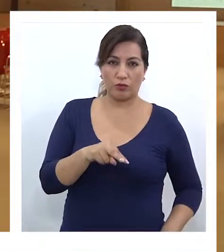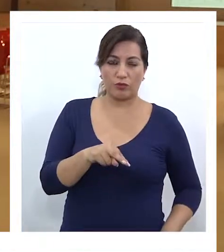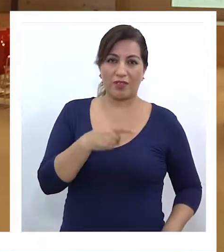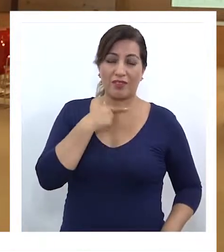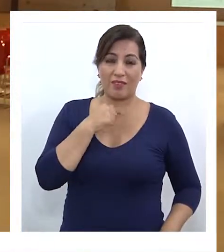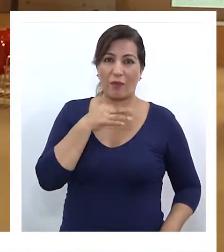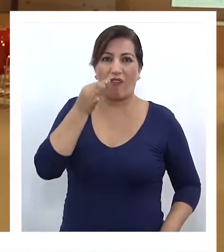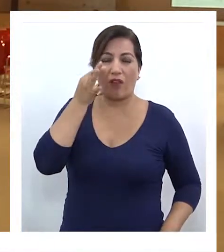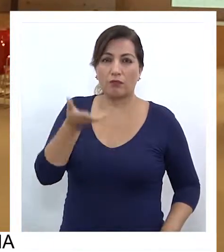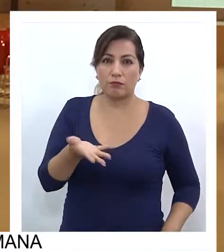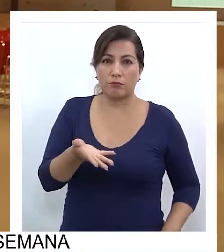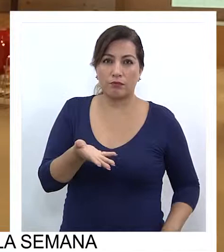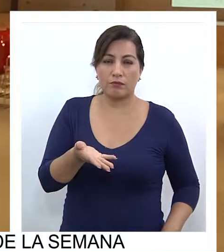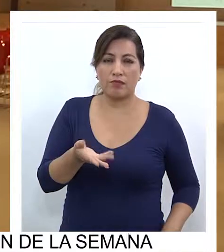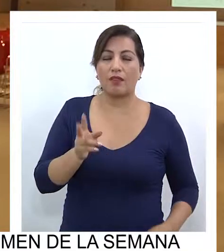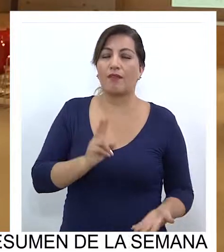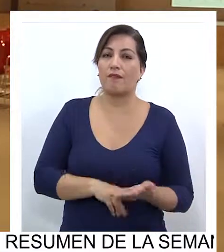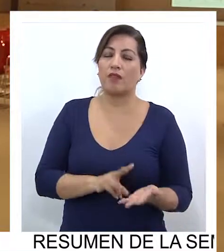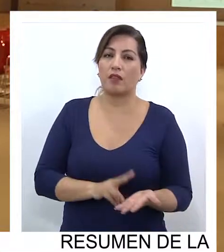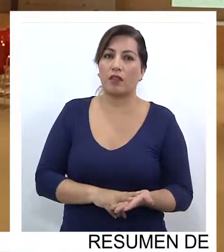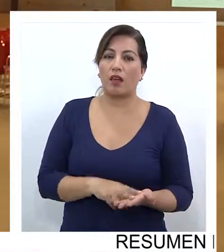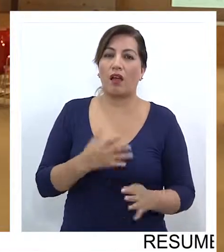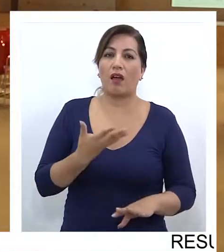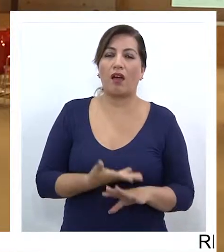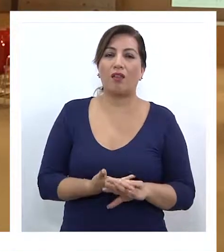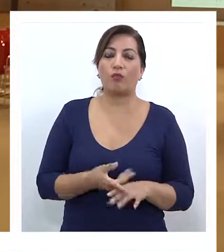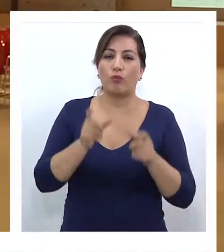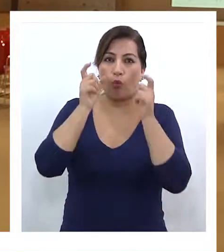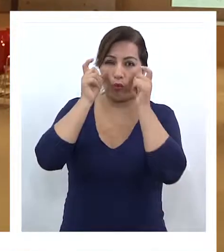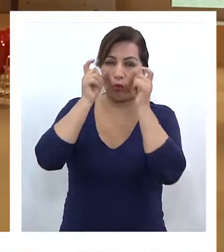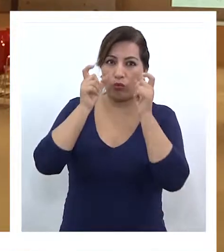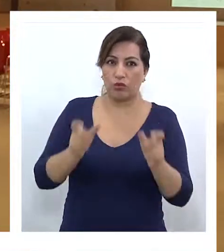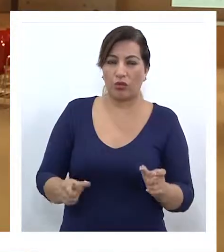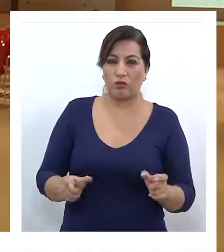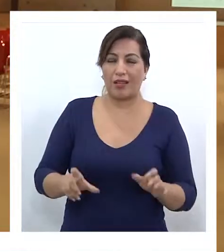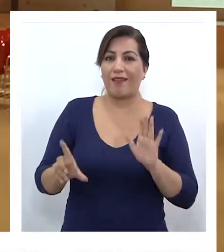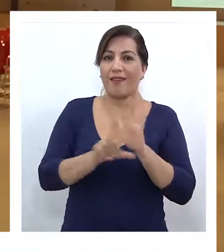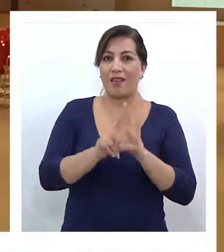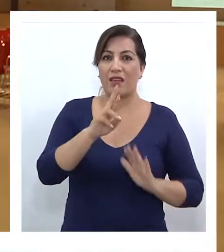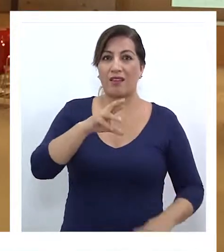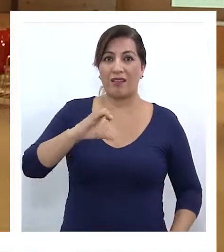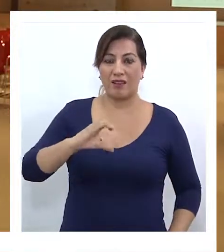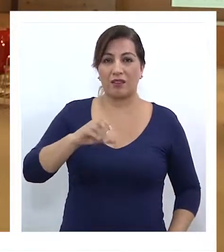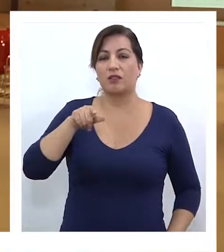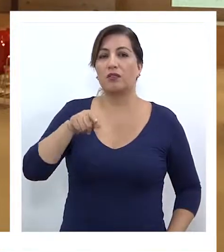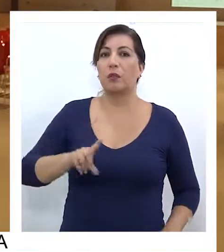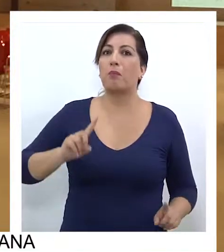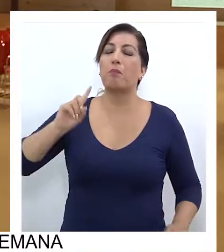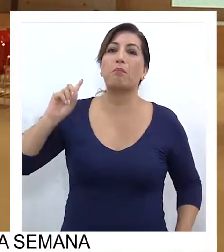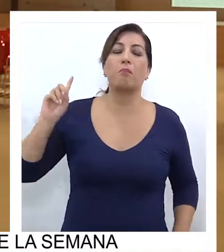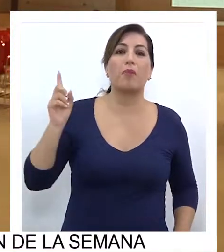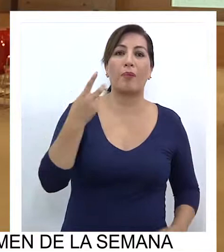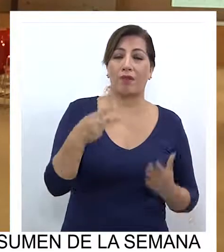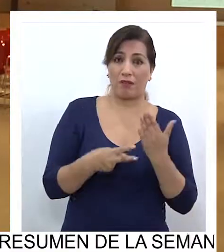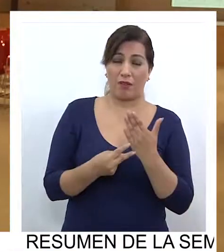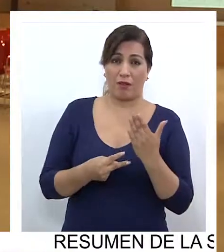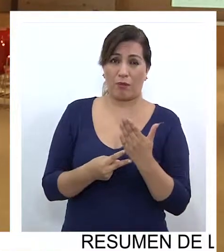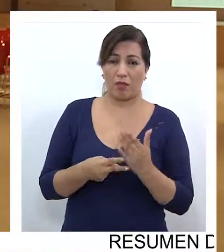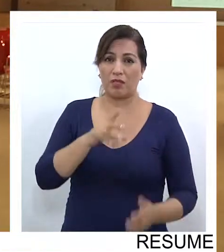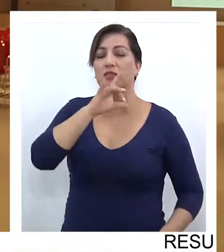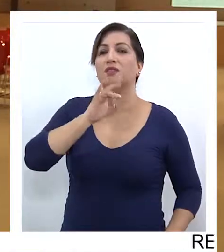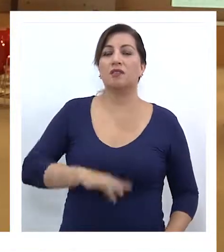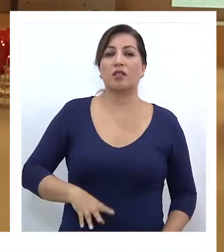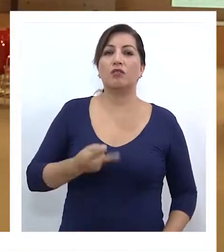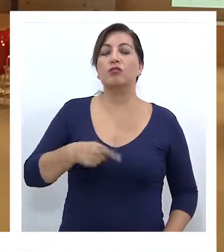queremos ver es cómo realmente tenemos una regulación, una ley REP que va a ser el principal instrumento que como